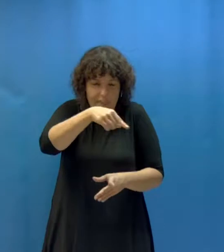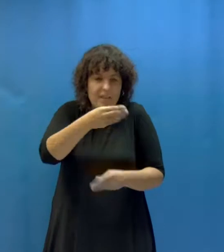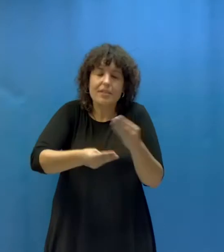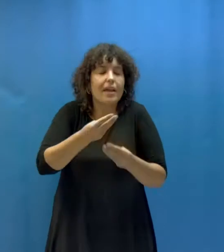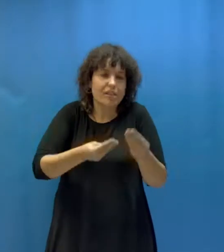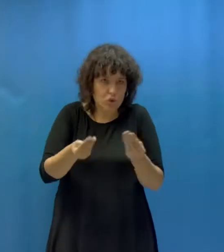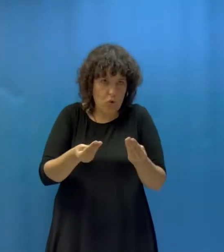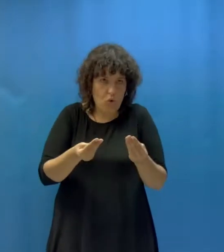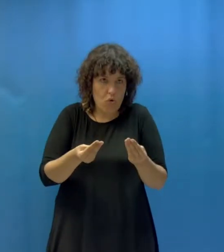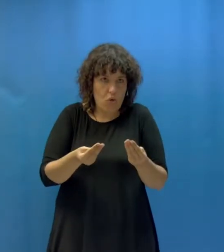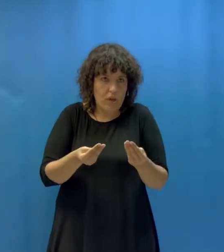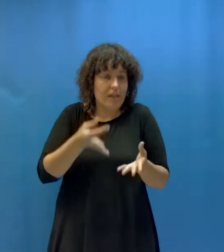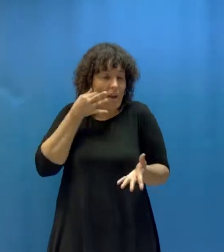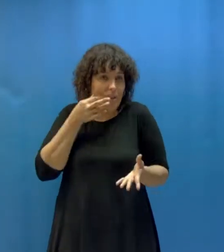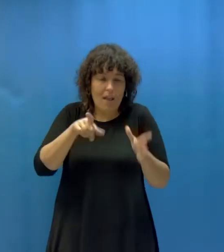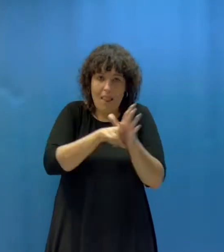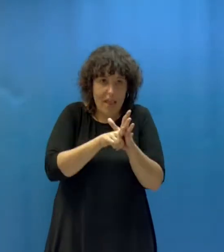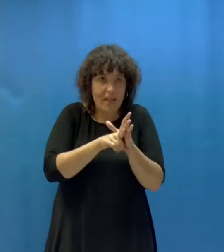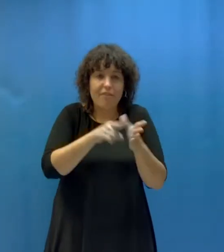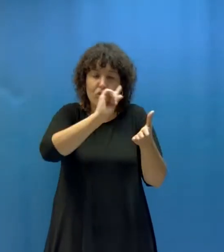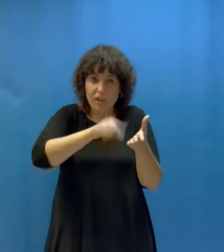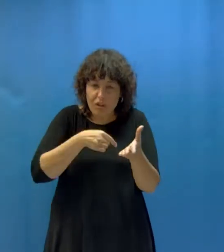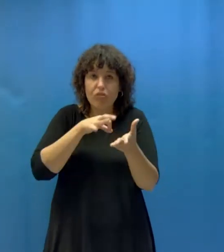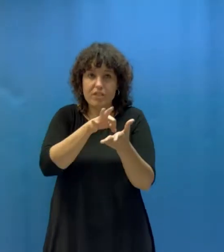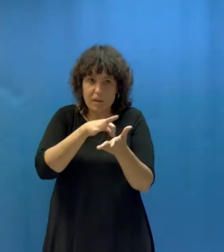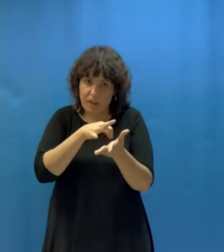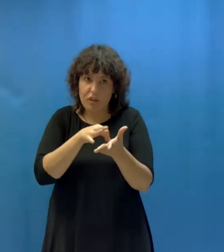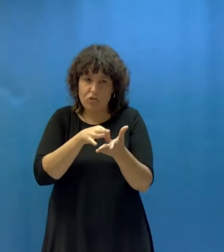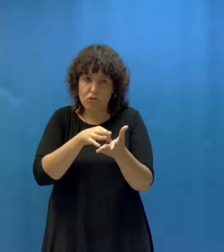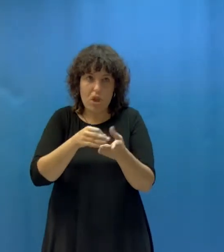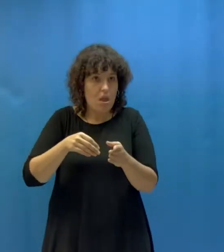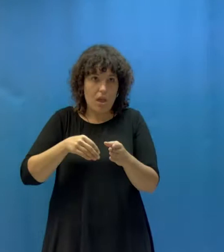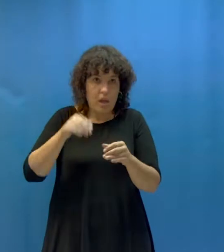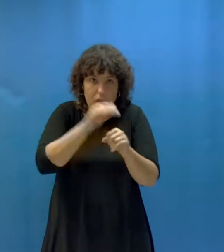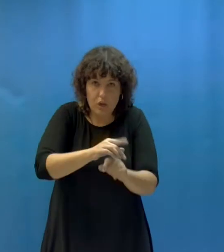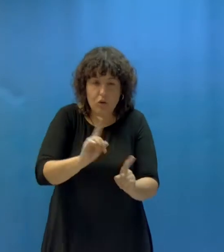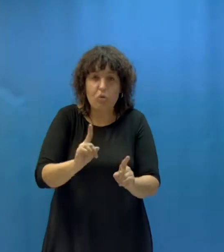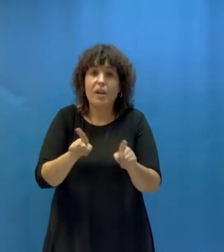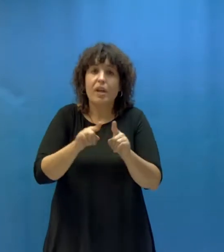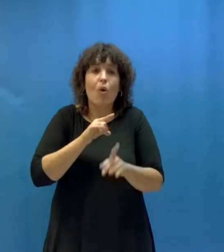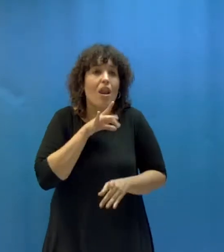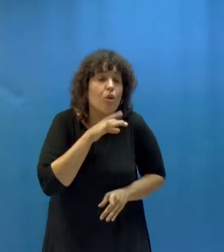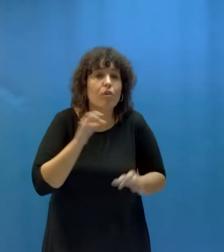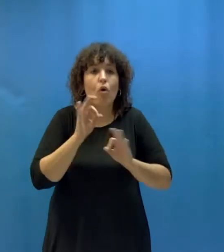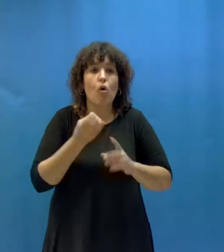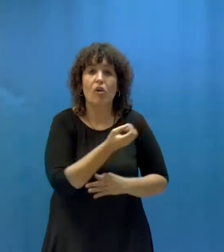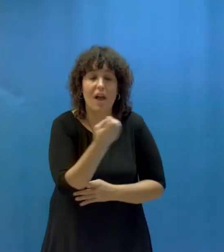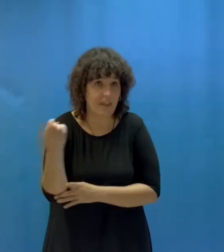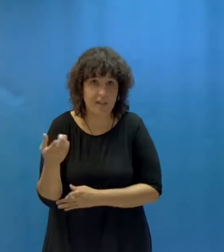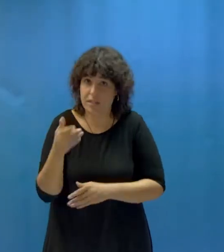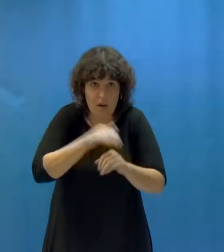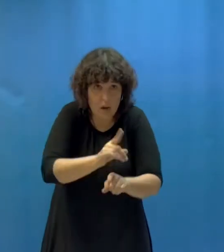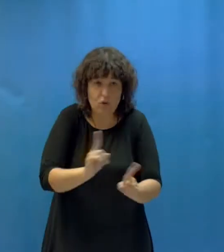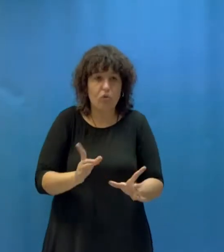incumpliendo sistemáticamente la ley de contratación en servicios de mucho importe, como el alumbrado o la jardinería, es lo contrario que dijeron que harían. Hoy